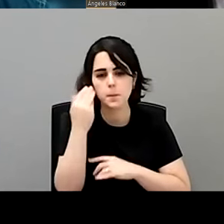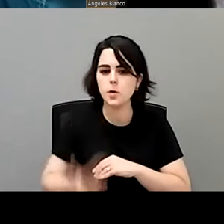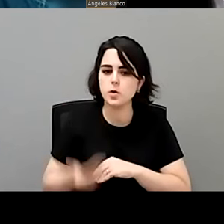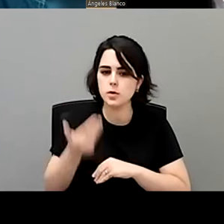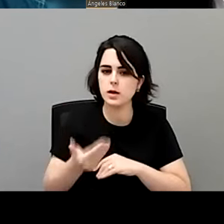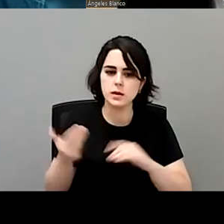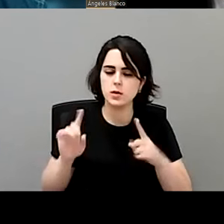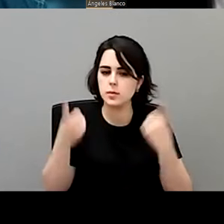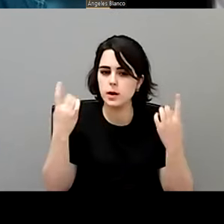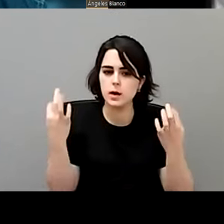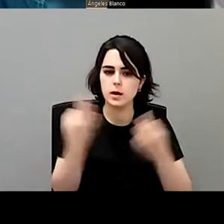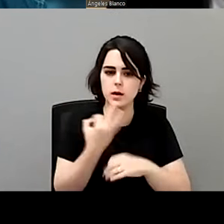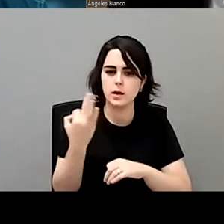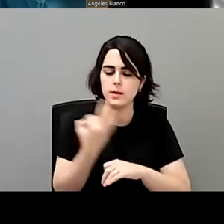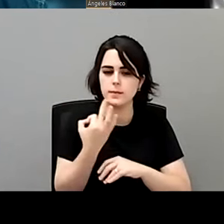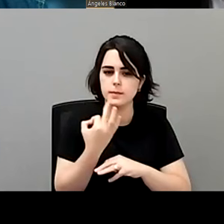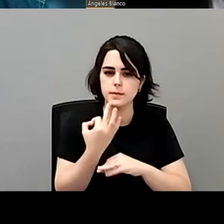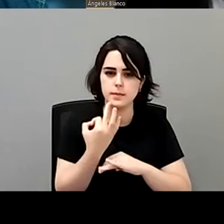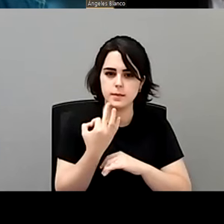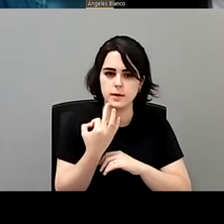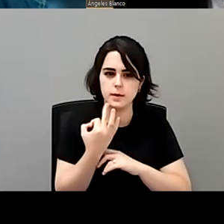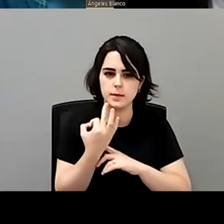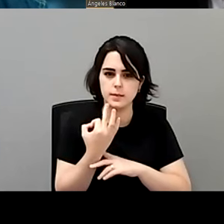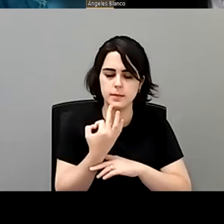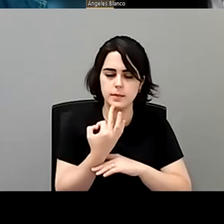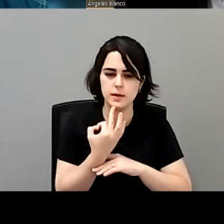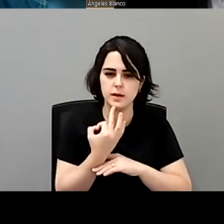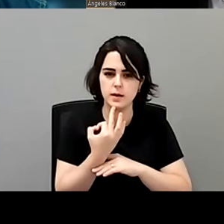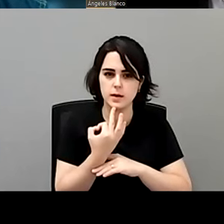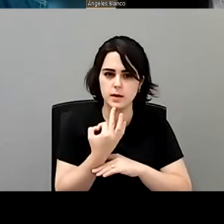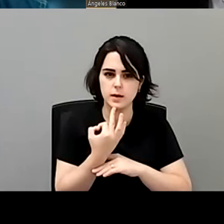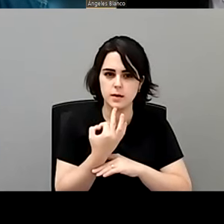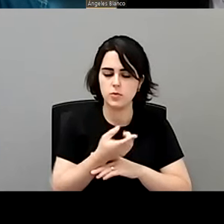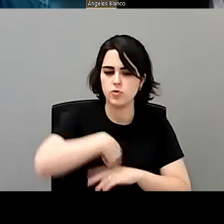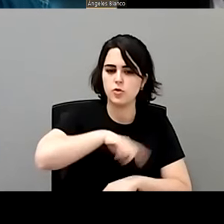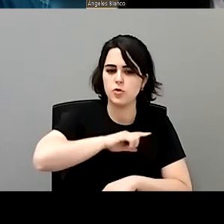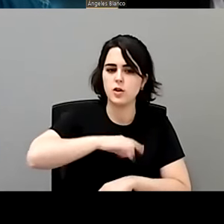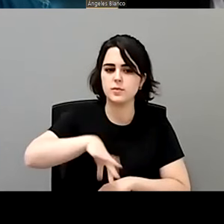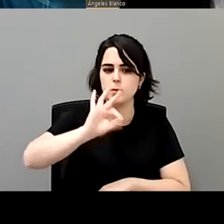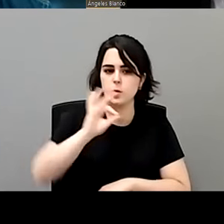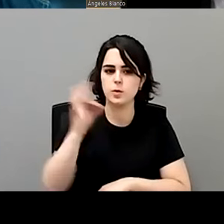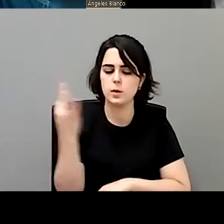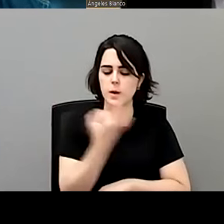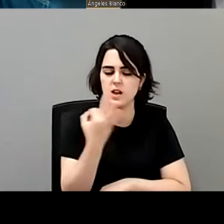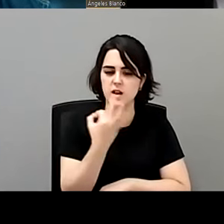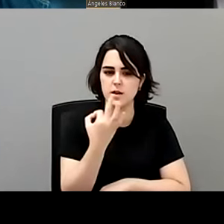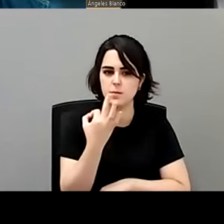las propias usuarias tenemos que elegir a nuestro